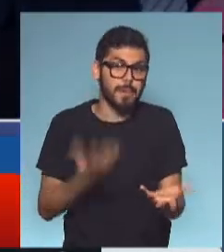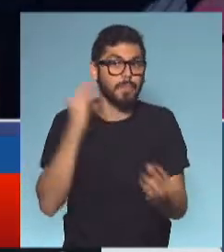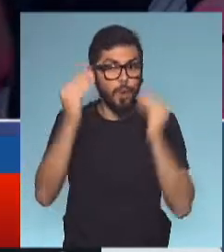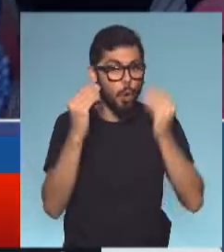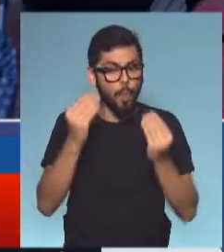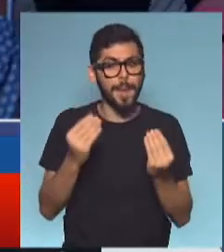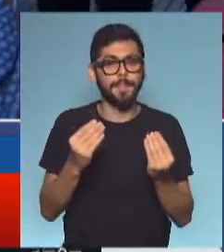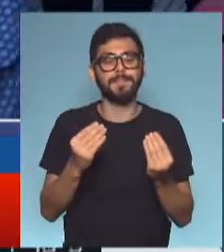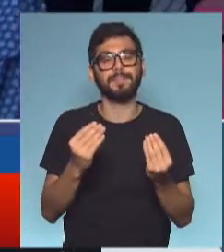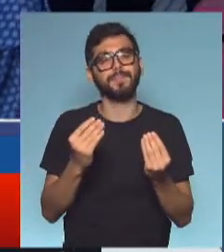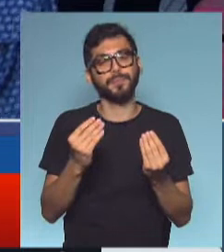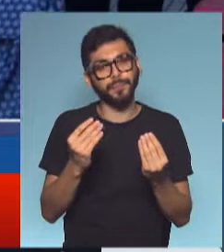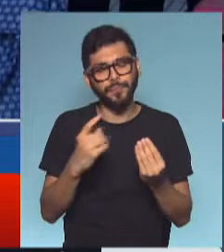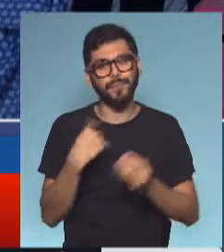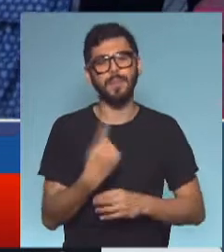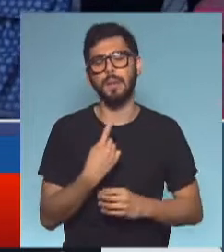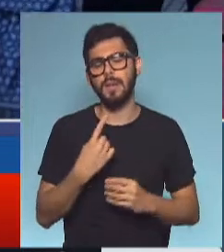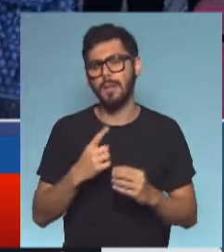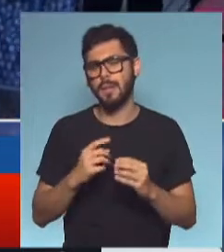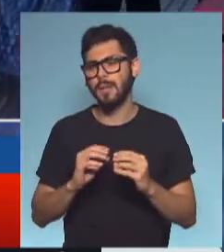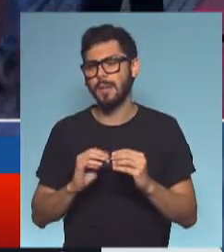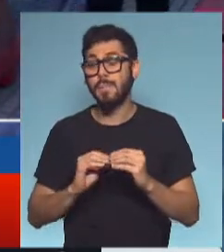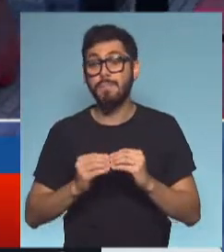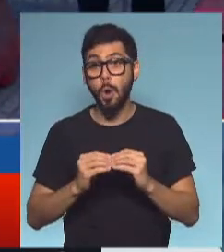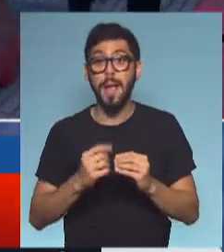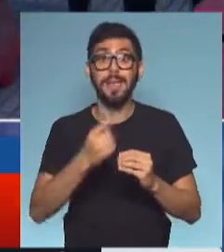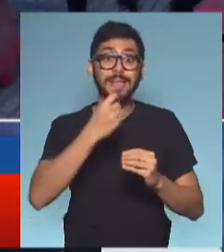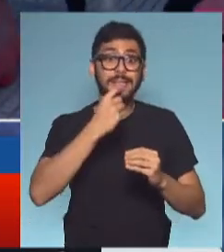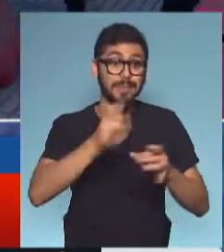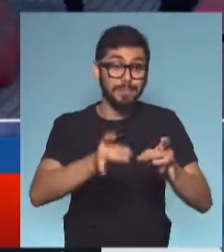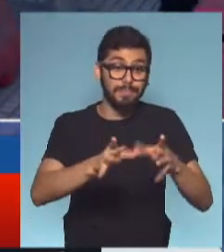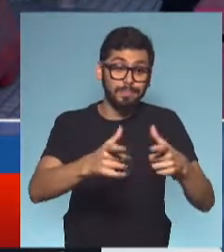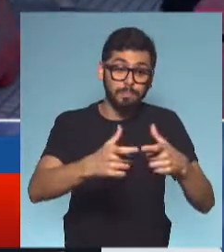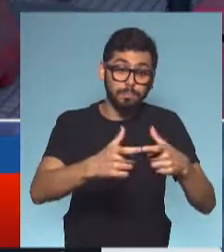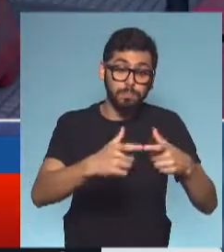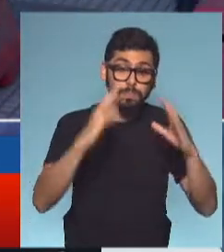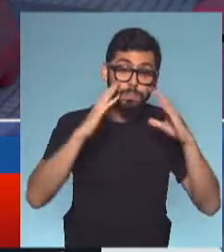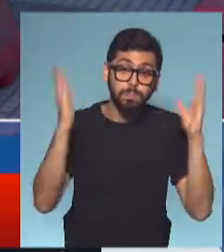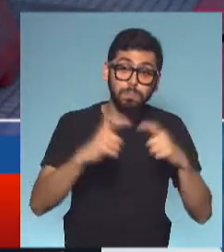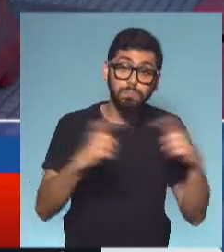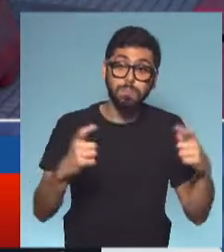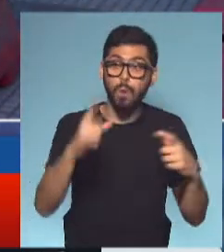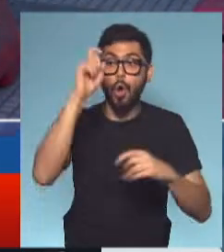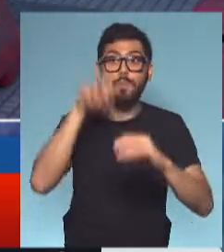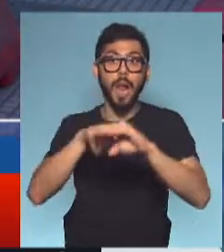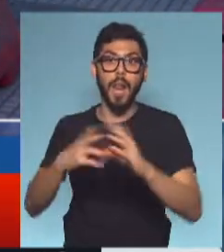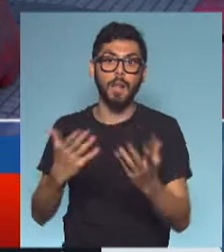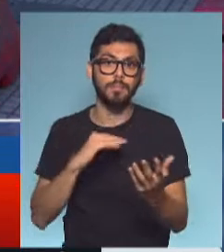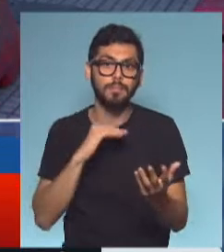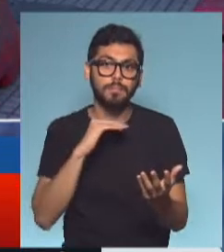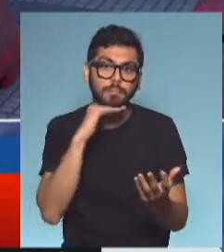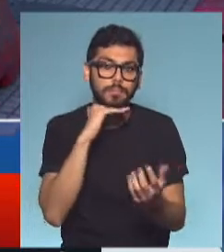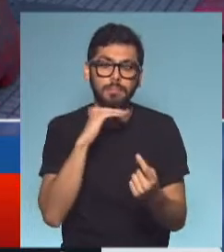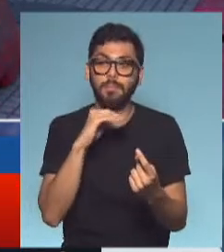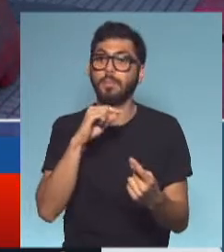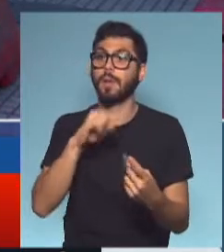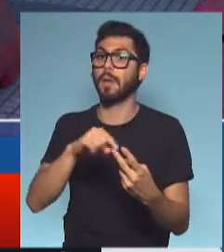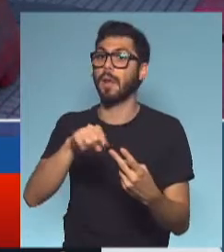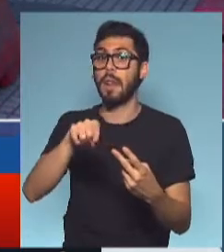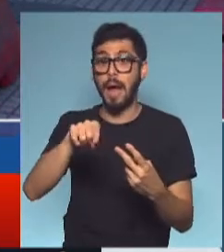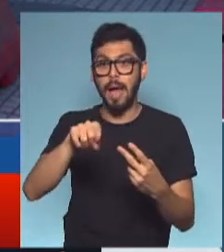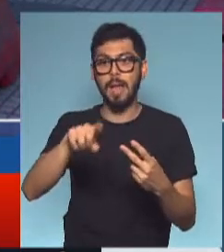El problema que tenemos que si sucede eso es que se empieza a saturar el sistema, se empiezan a